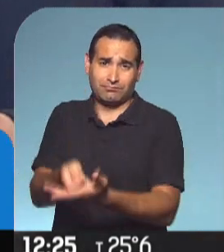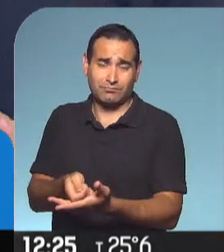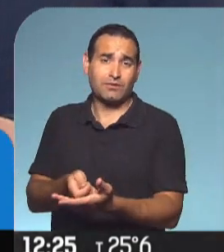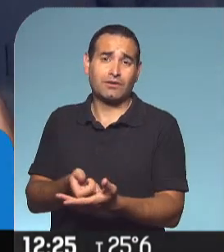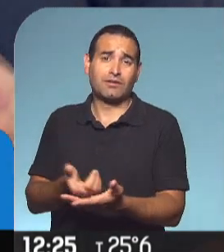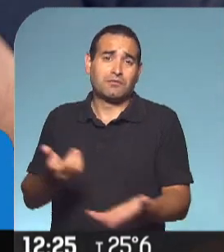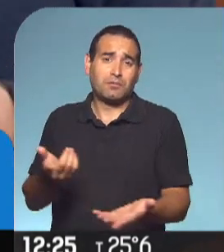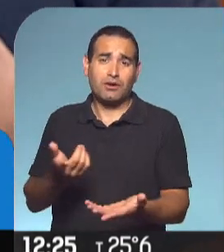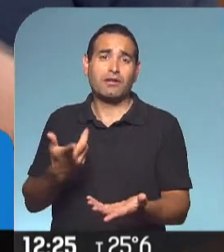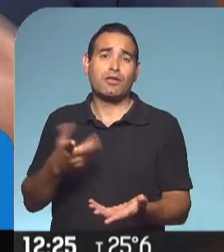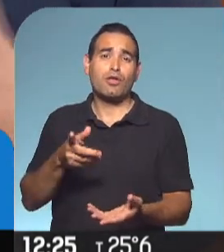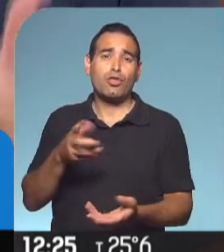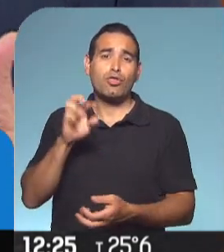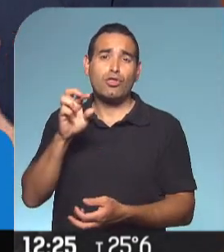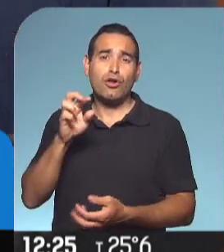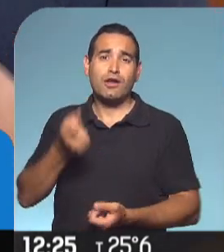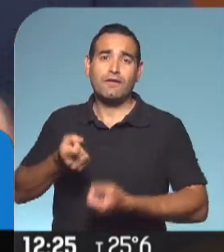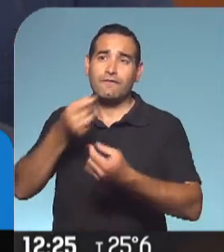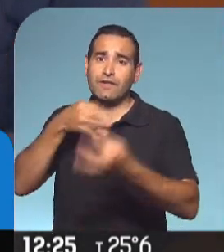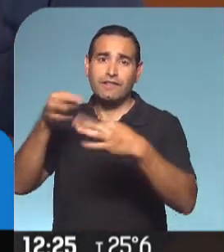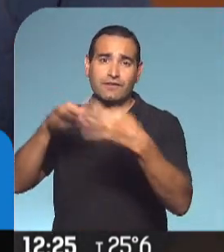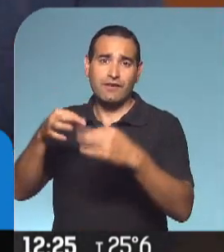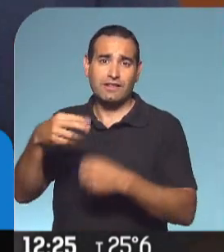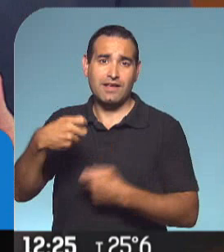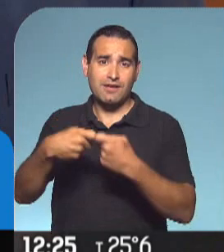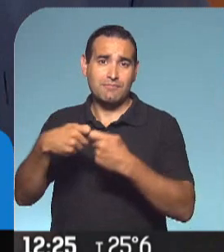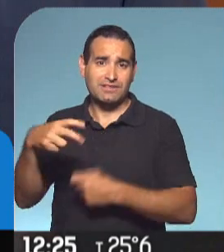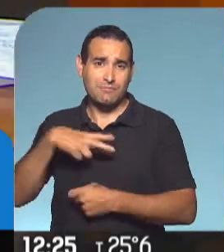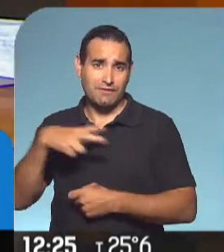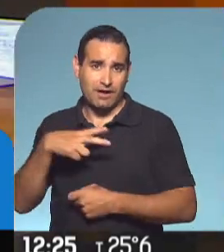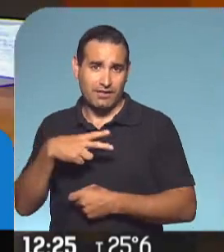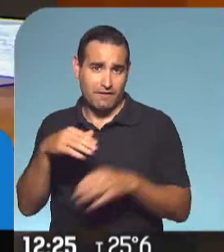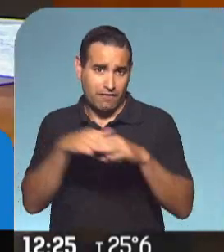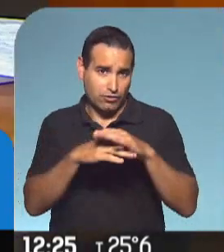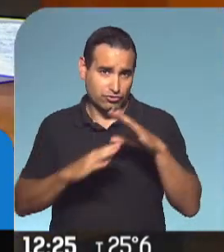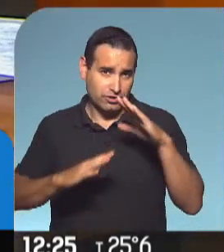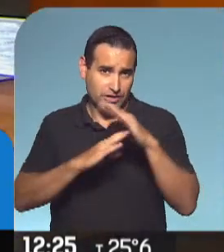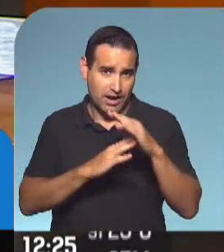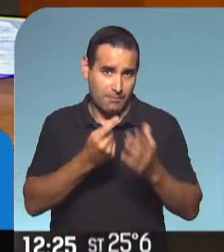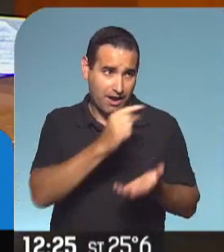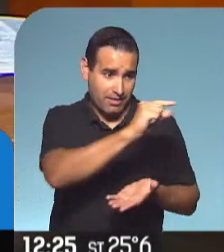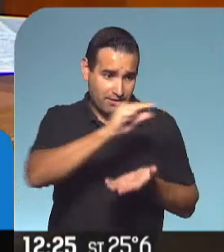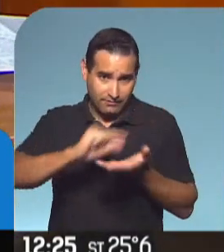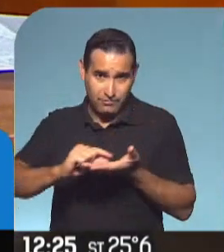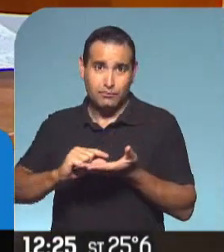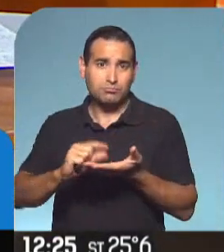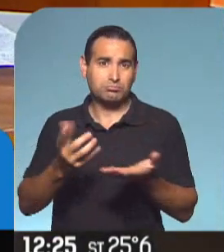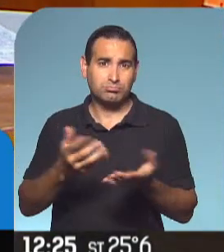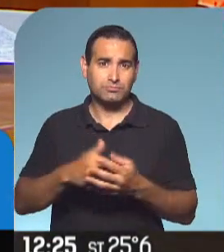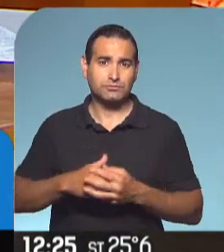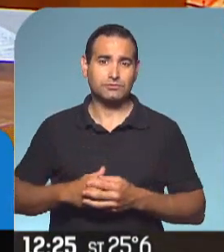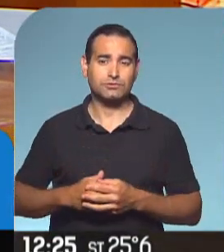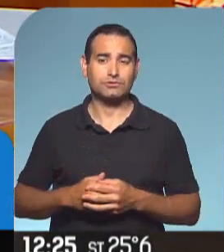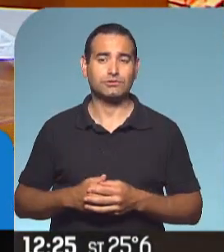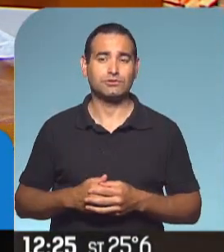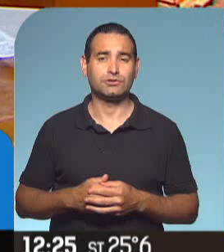dólares, la venta de divisas a particulares a través del Banco Central. Esto es lo que se hizo con los 40, prácticamente con buena parte de